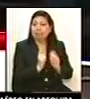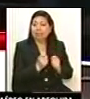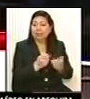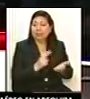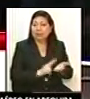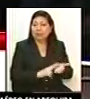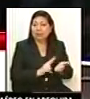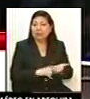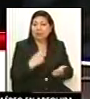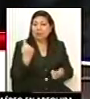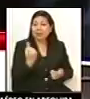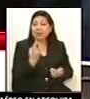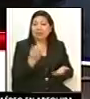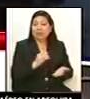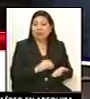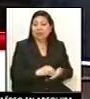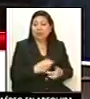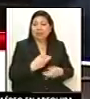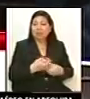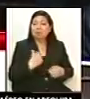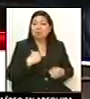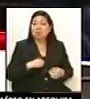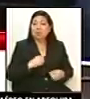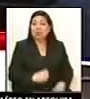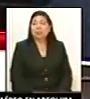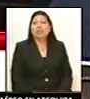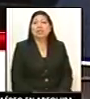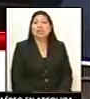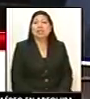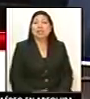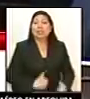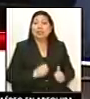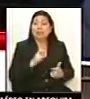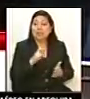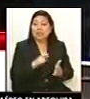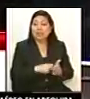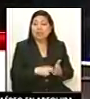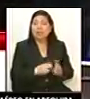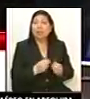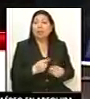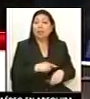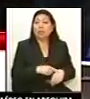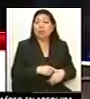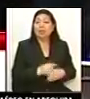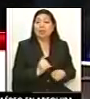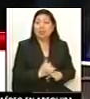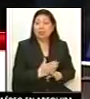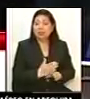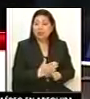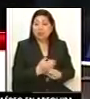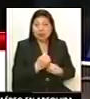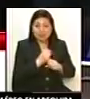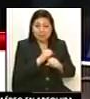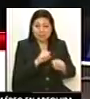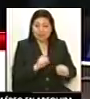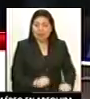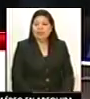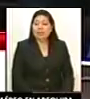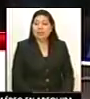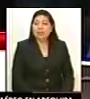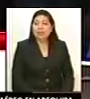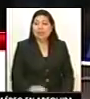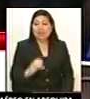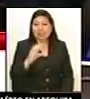impuesto general a las ventas e impuestos de promoción municipal a los titulares de la actividad minera durante la fase de exploración.